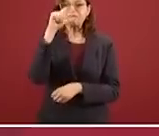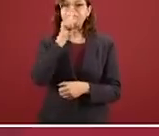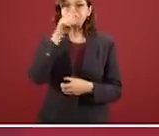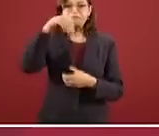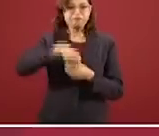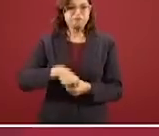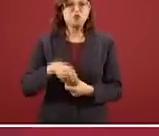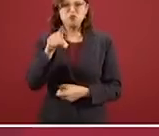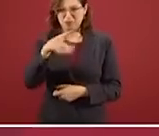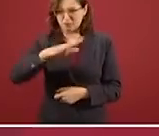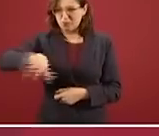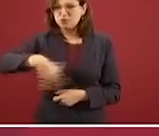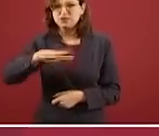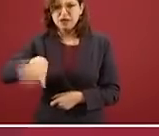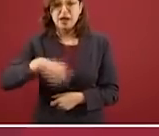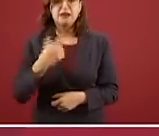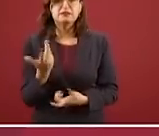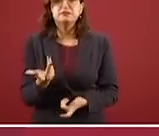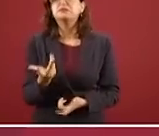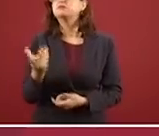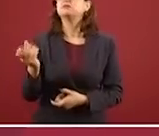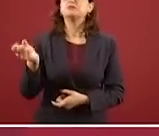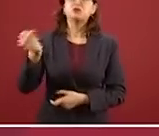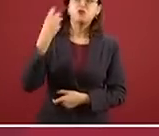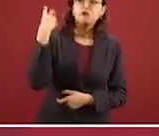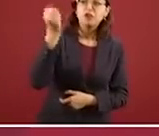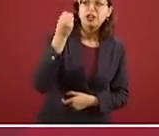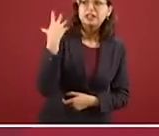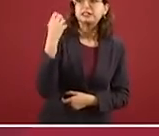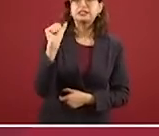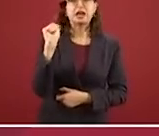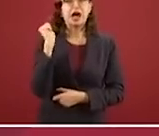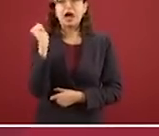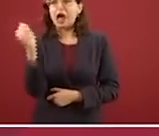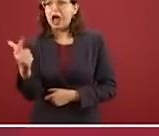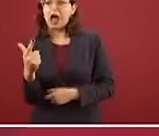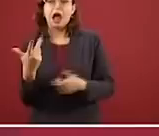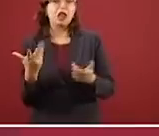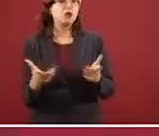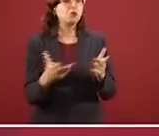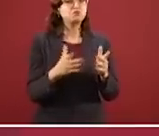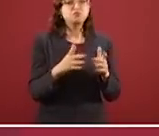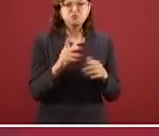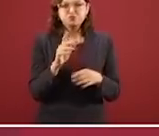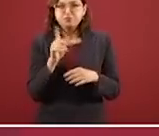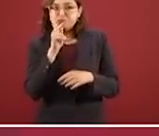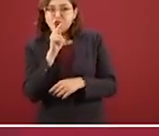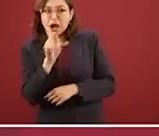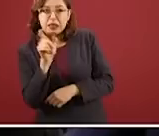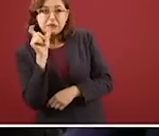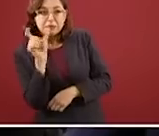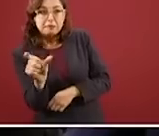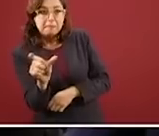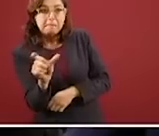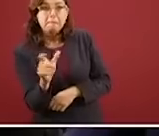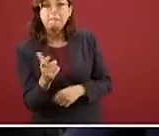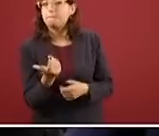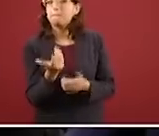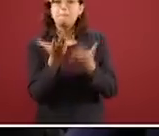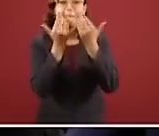No van a encontrar la palabra corrupción en el discurso oficial en el periodo neoliberal.